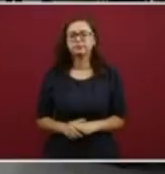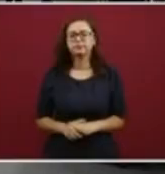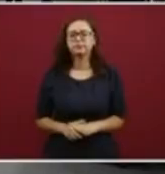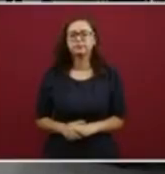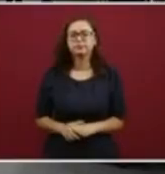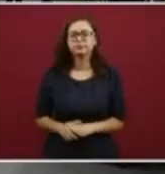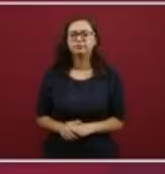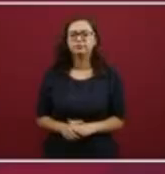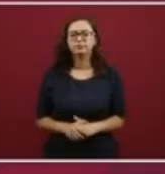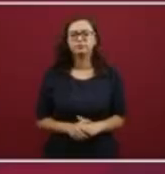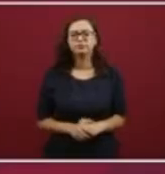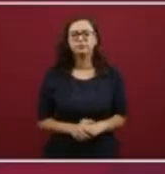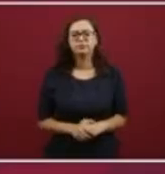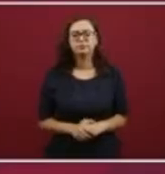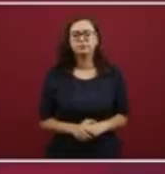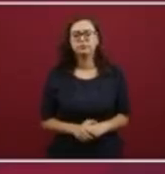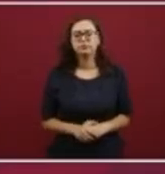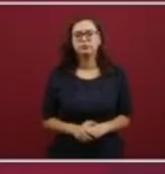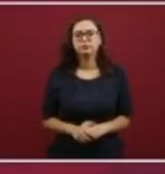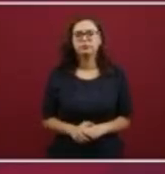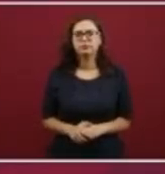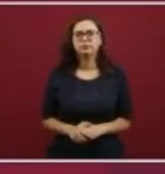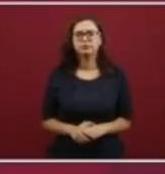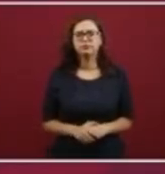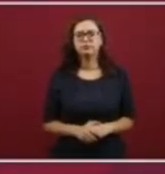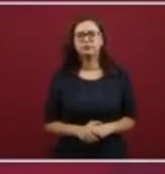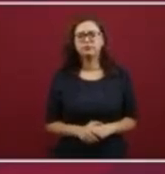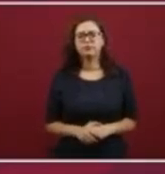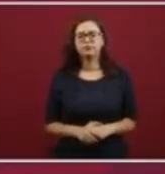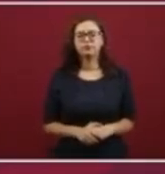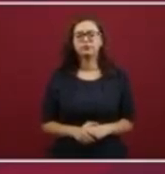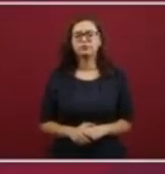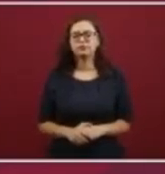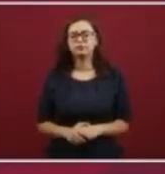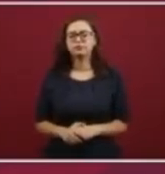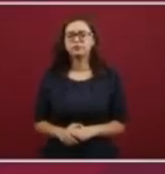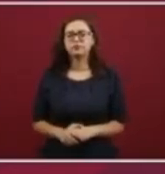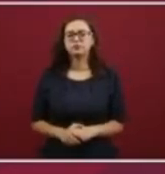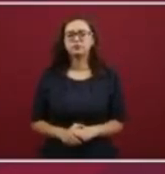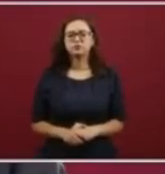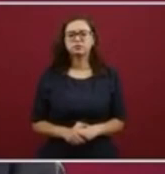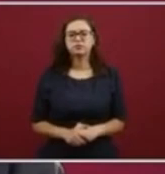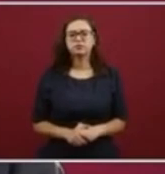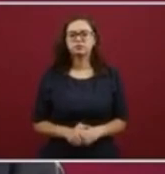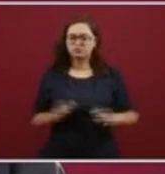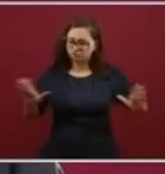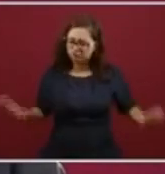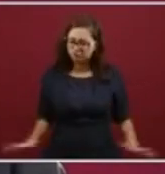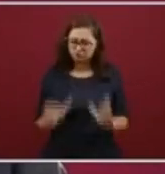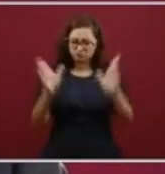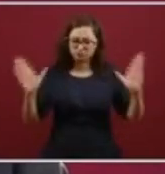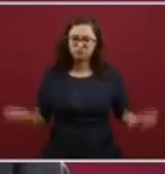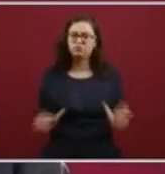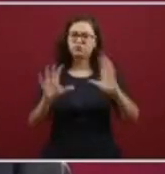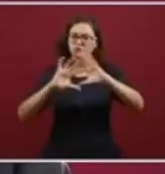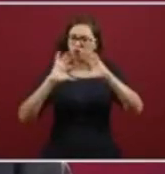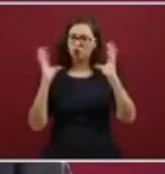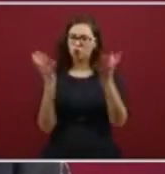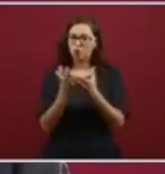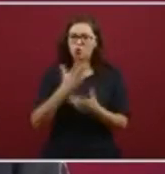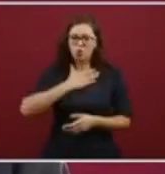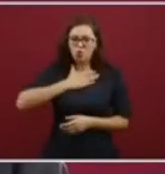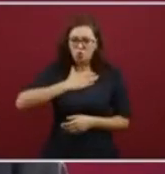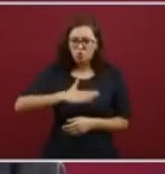senado de la republica la terna para sustituir a guillermo garcía alcocer quien renunció el lunes pasado a la titularidad de la